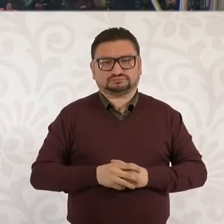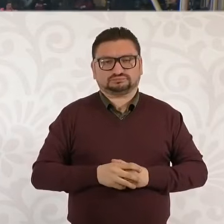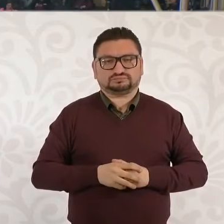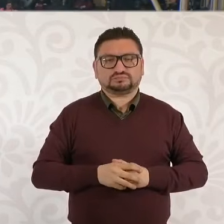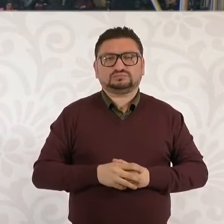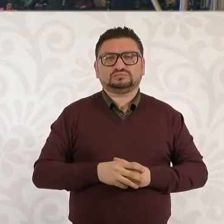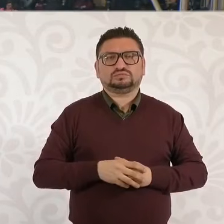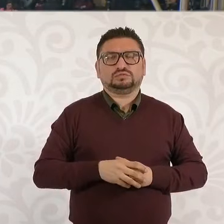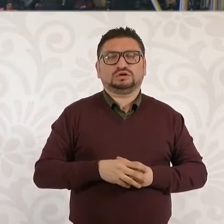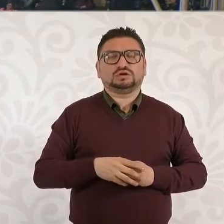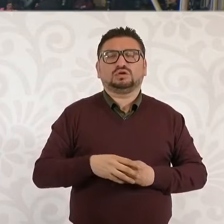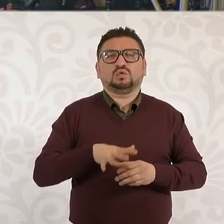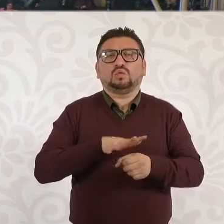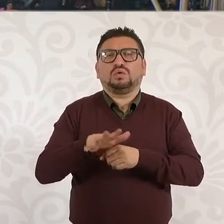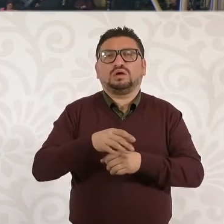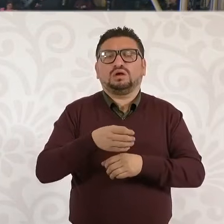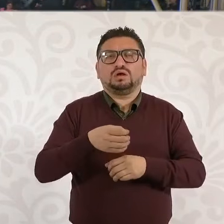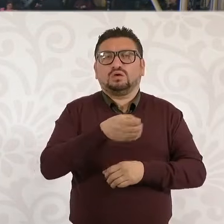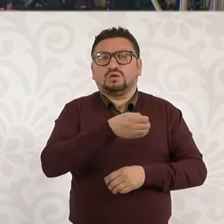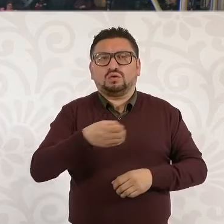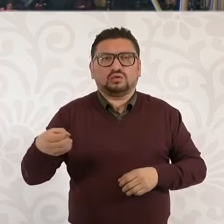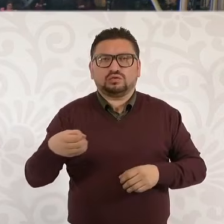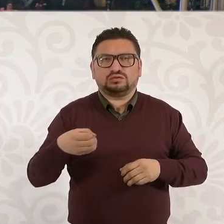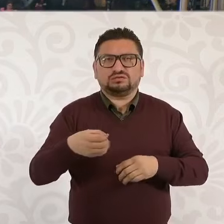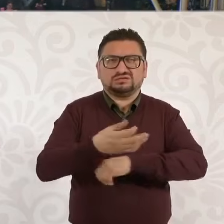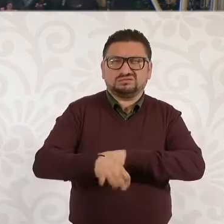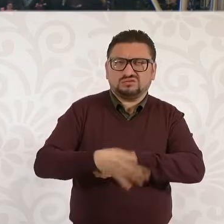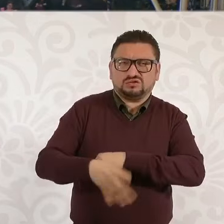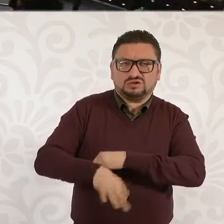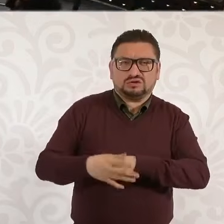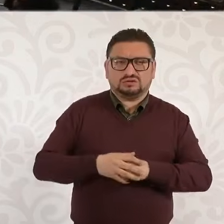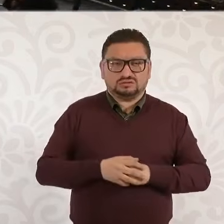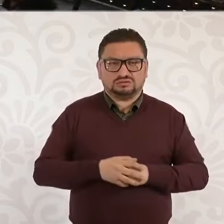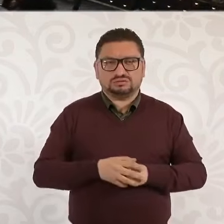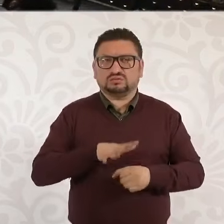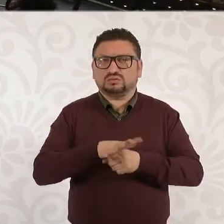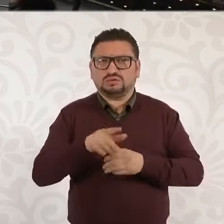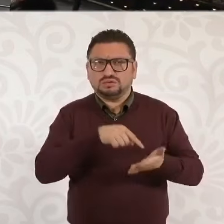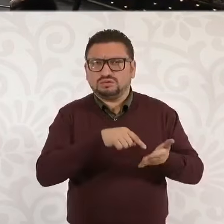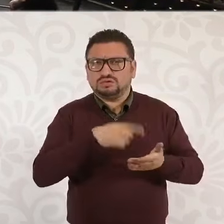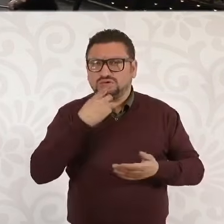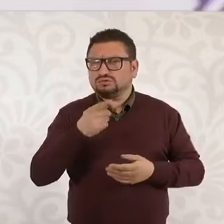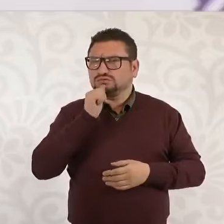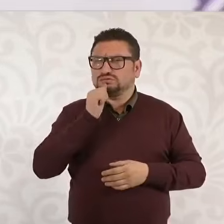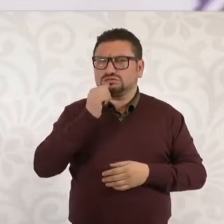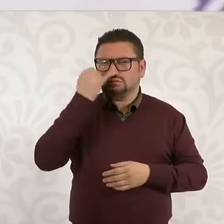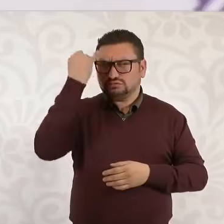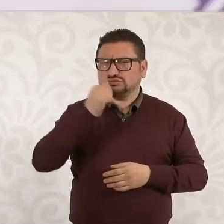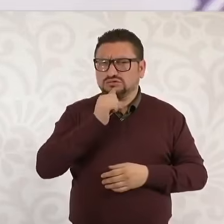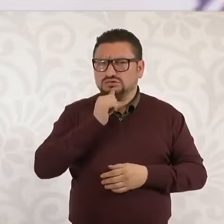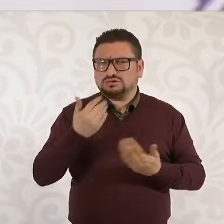serán estos órganos temporales? ¿Órganos temporales? ¿Estaba planteado ahí? No, no hemos planteado órganos